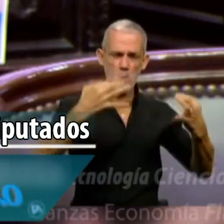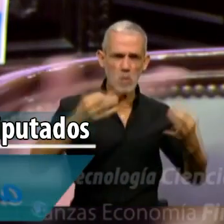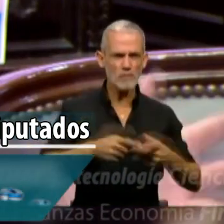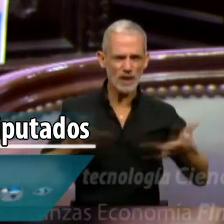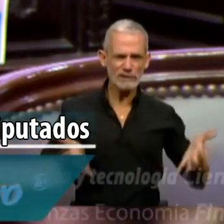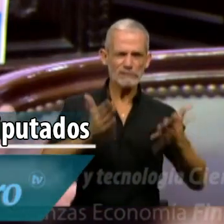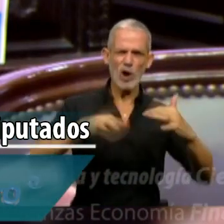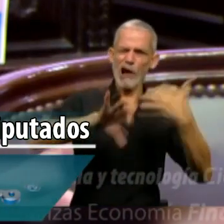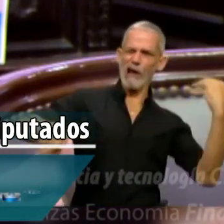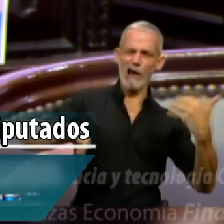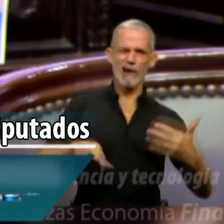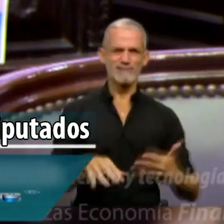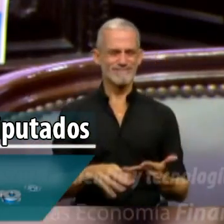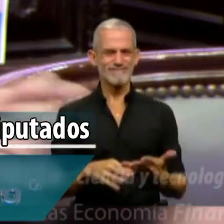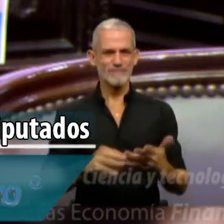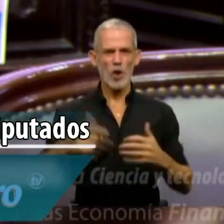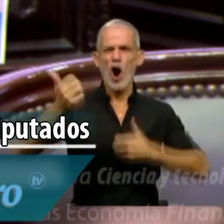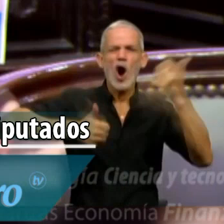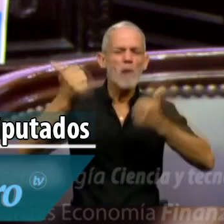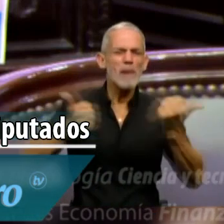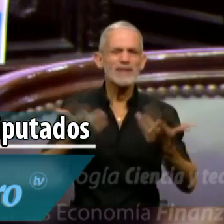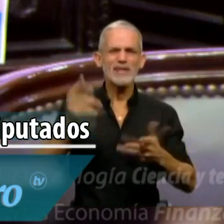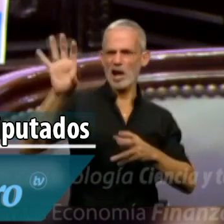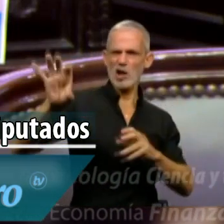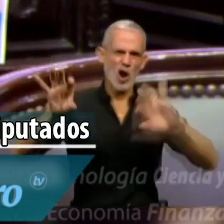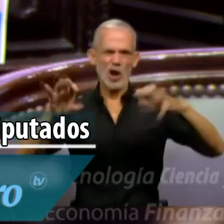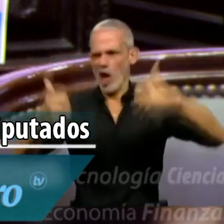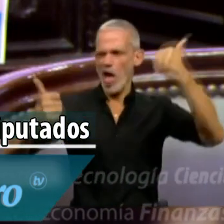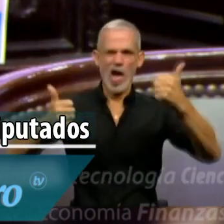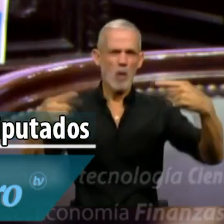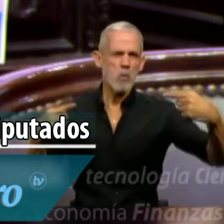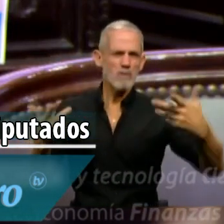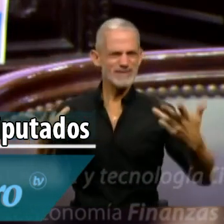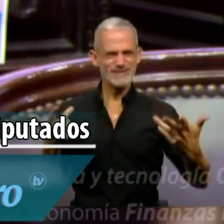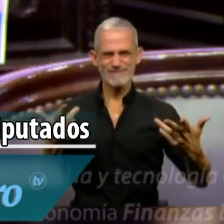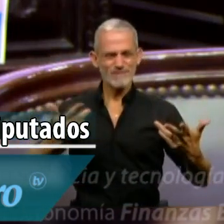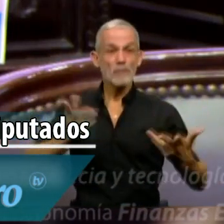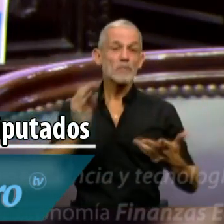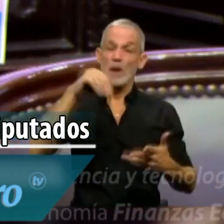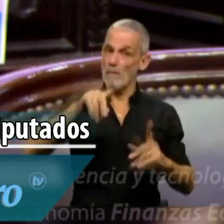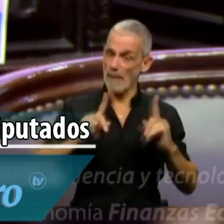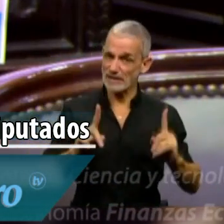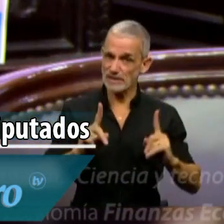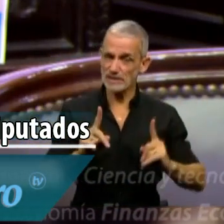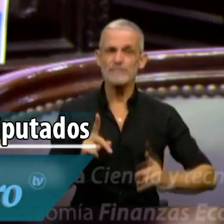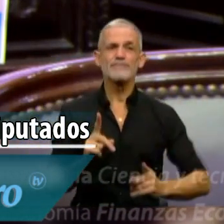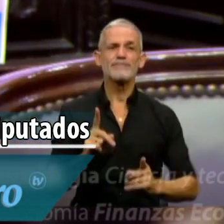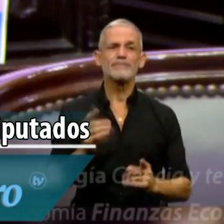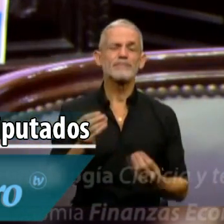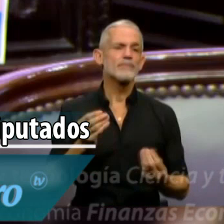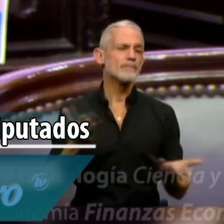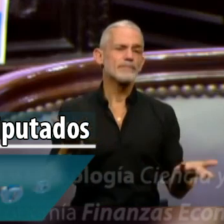Incentiva la división, la competencia entre regiones, pero adicionalmente, y esto